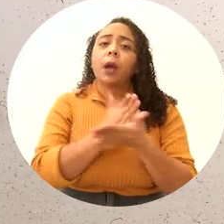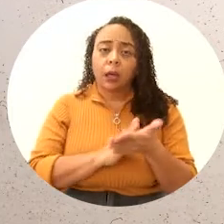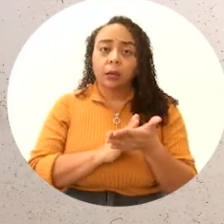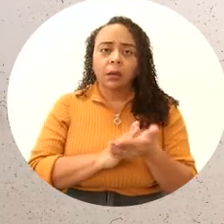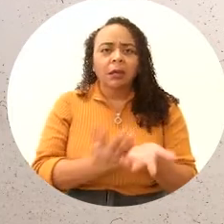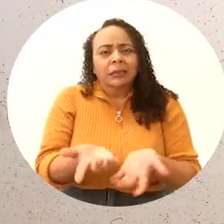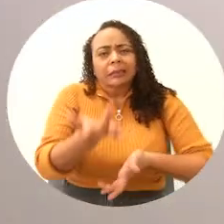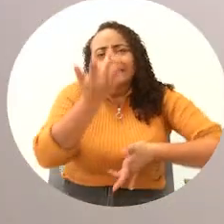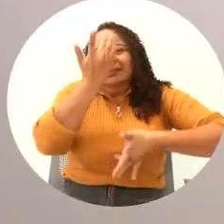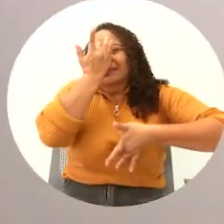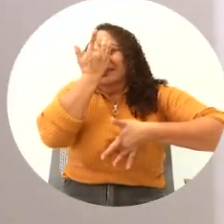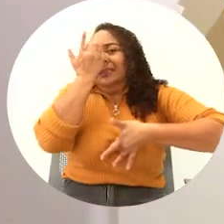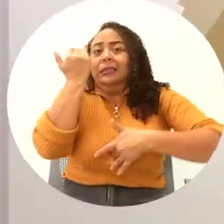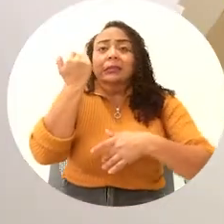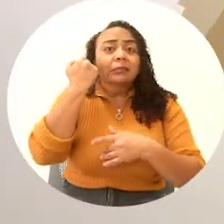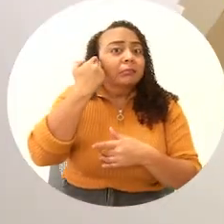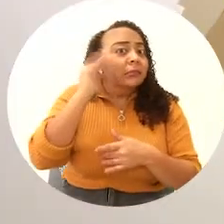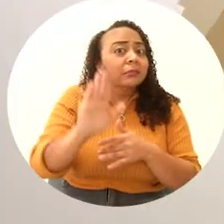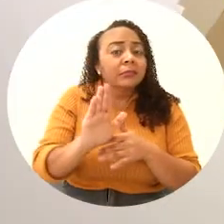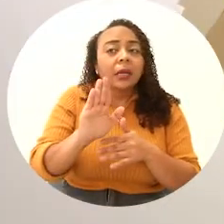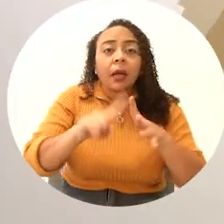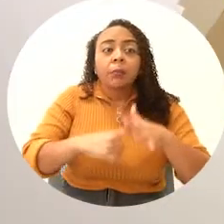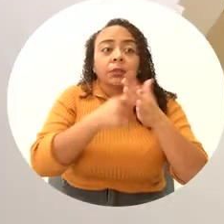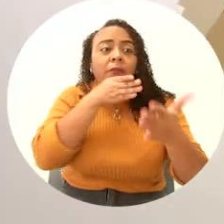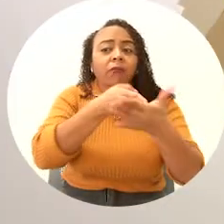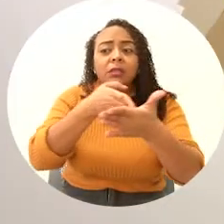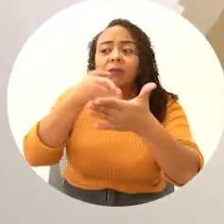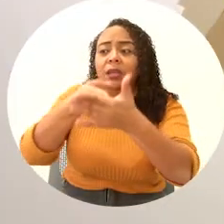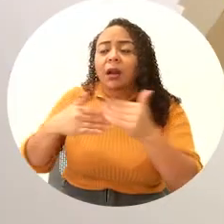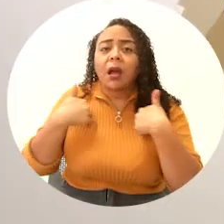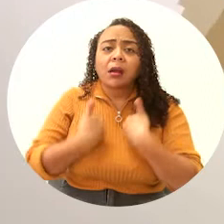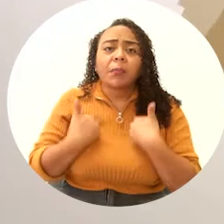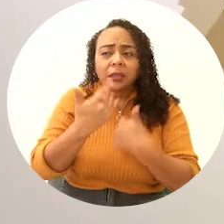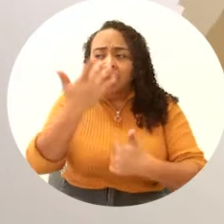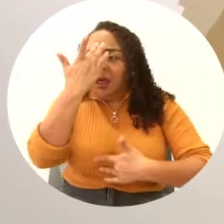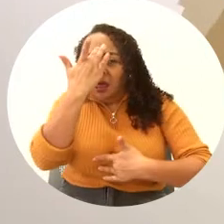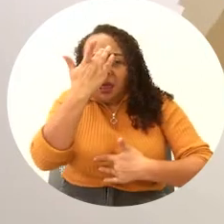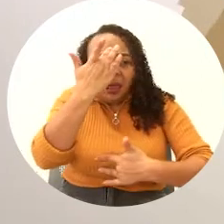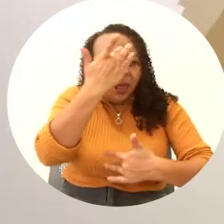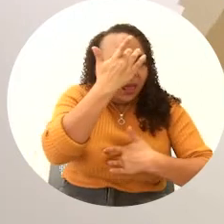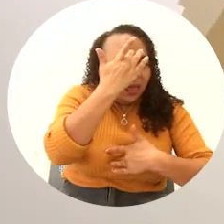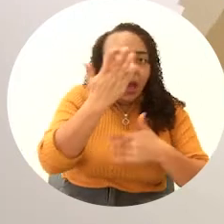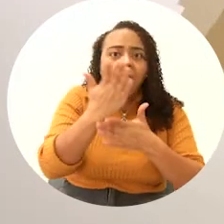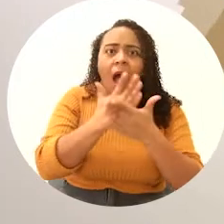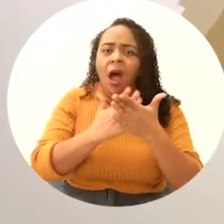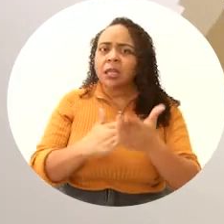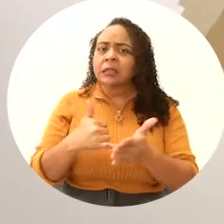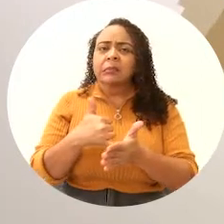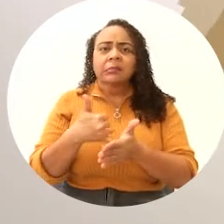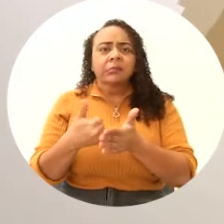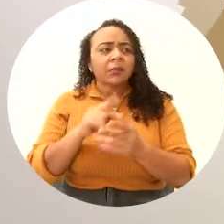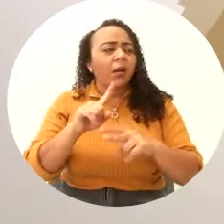algo. Una enfermedad desconocida empezó a afectar a los animales del bosque. Era algo